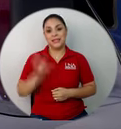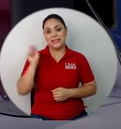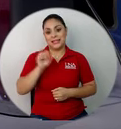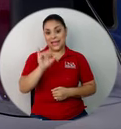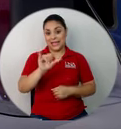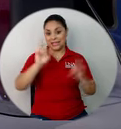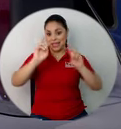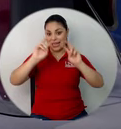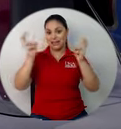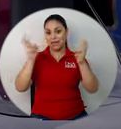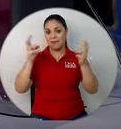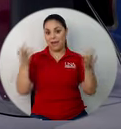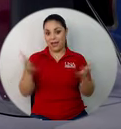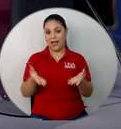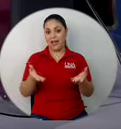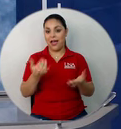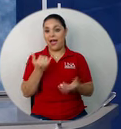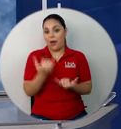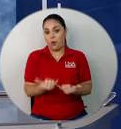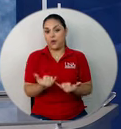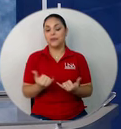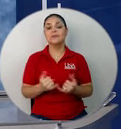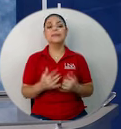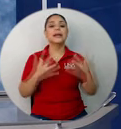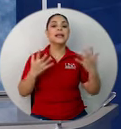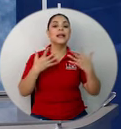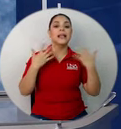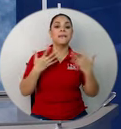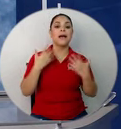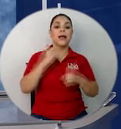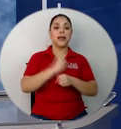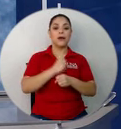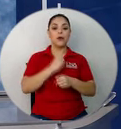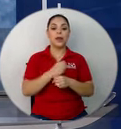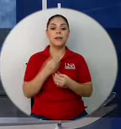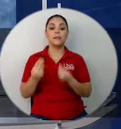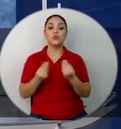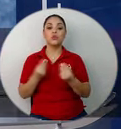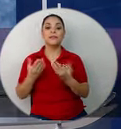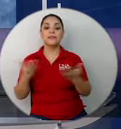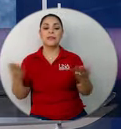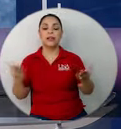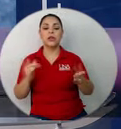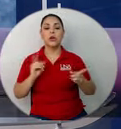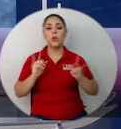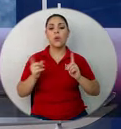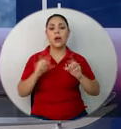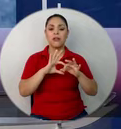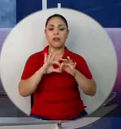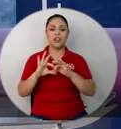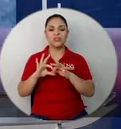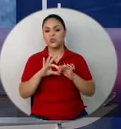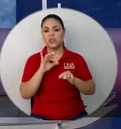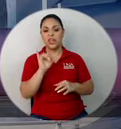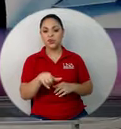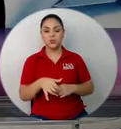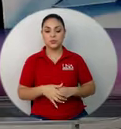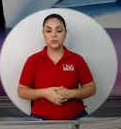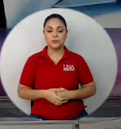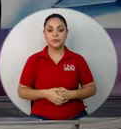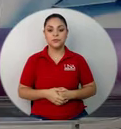que nos convoca, ¿verdad?, el de clima laboral y productividad. ¿Cuál es la relación que hay ahí? Vamos a